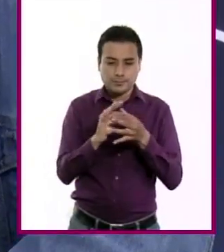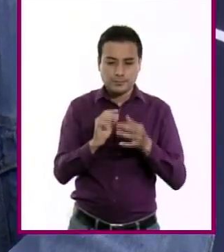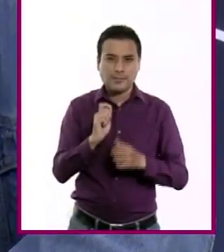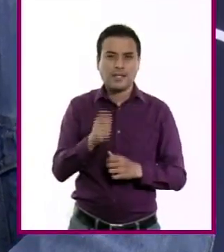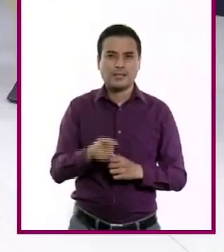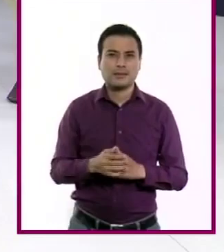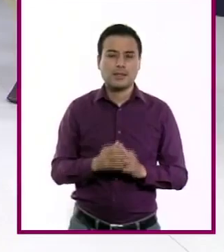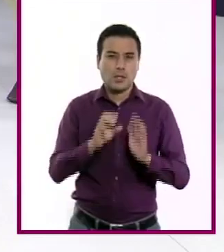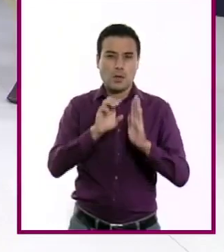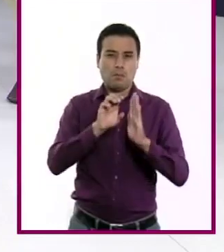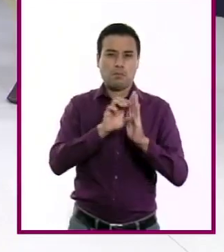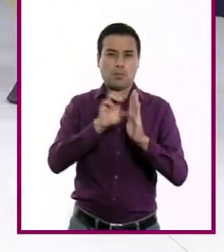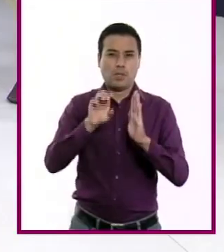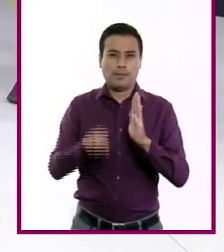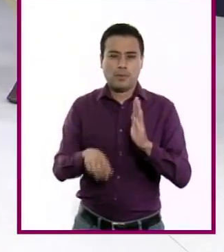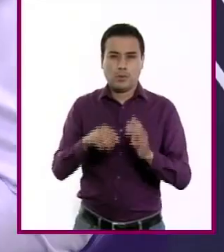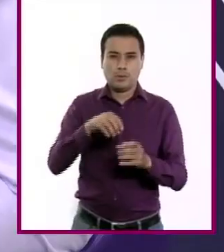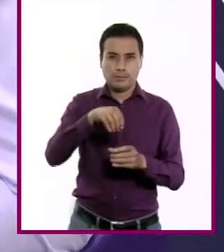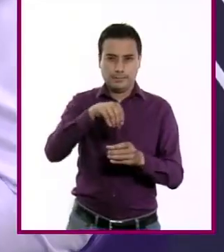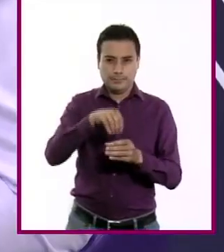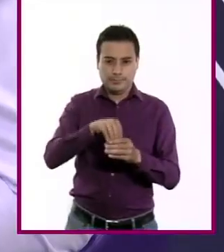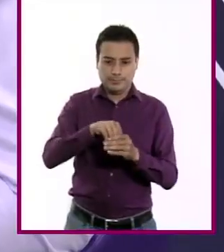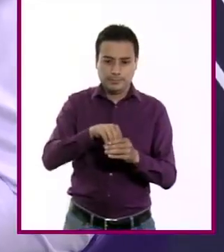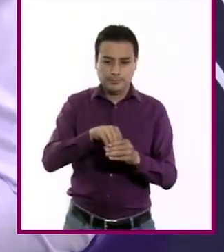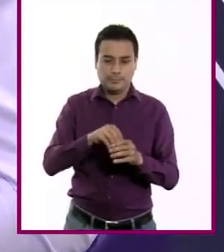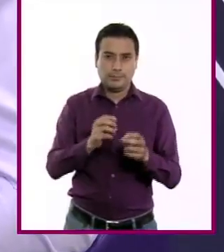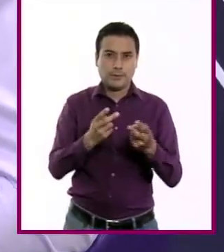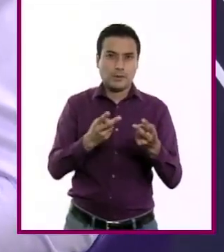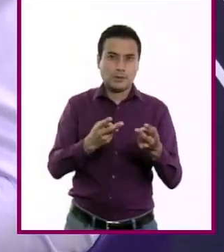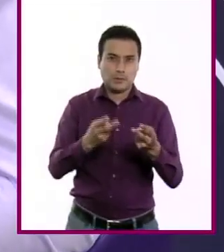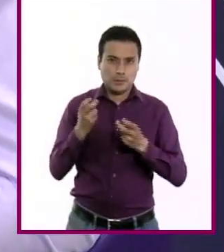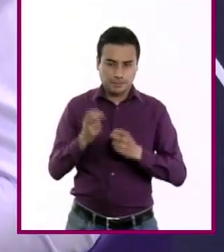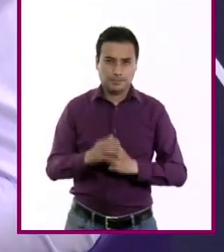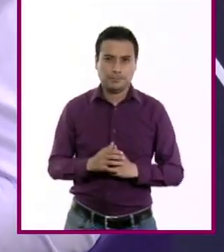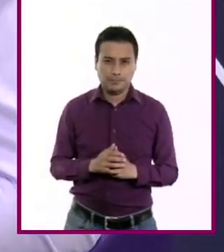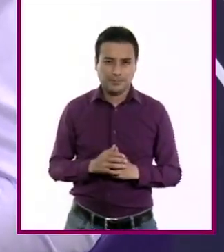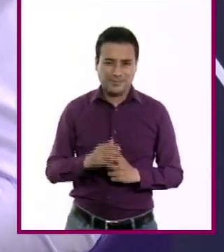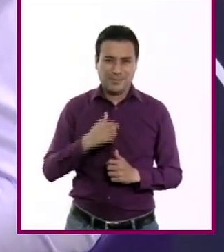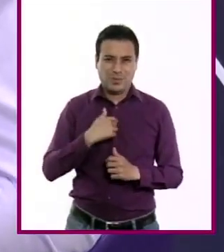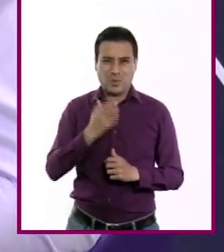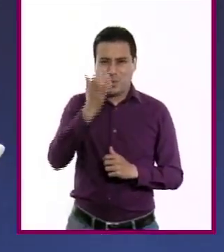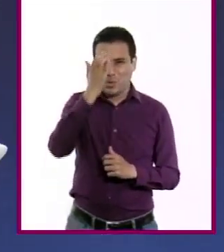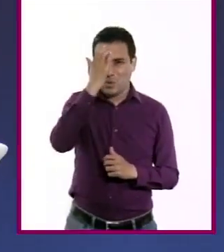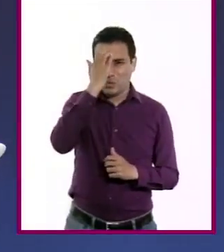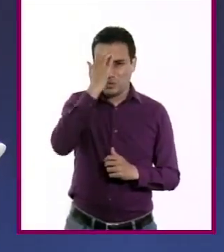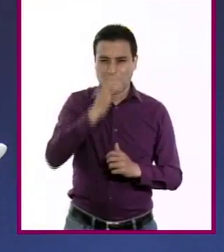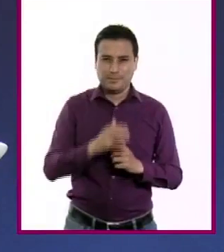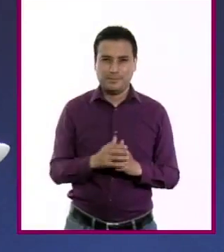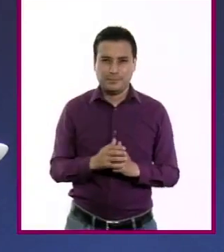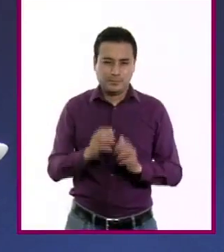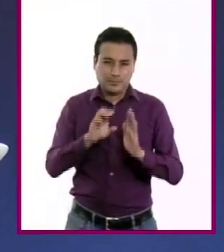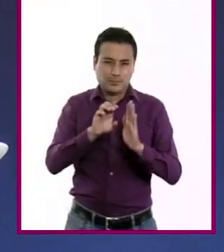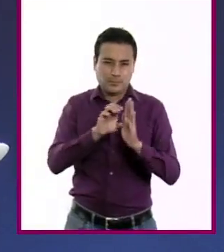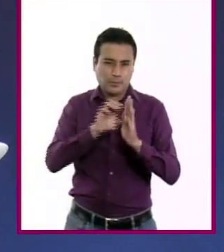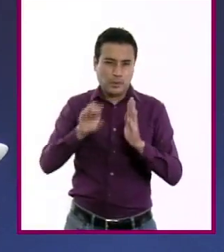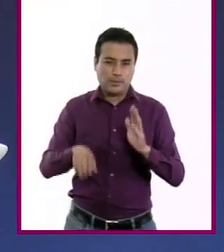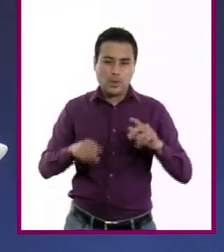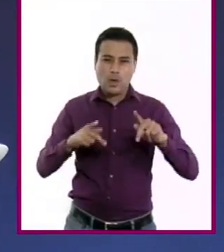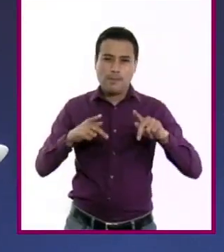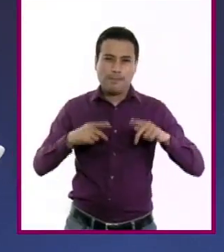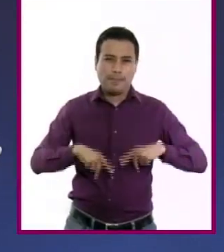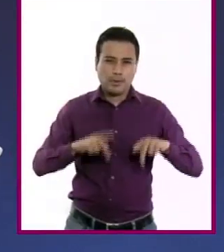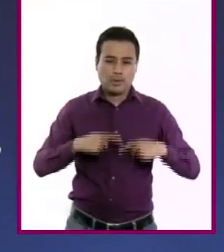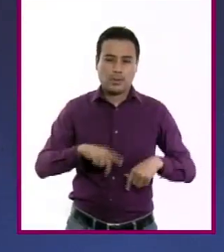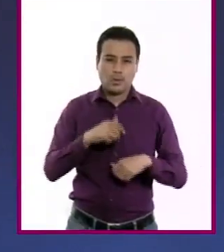la contracción de password, harvesting and phishing, que es cosecha y pesca de contraseñas, ¿no? Que en este caso puede